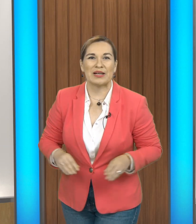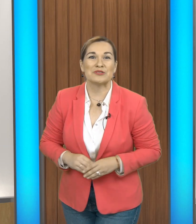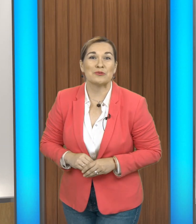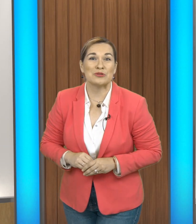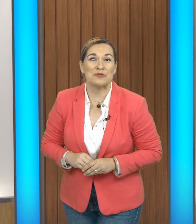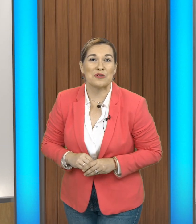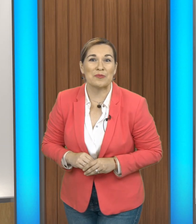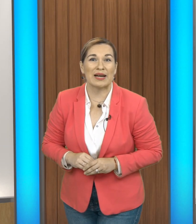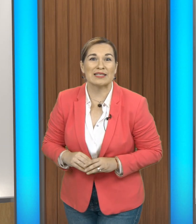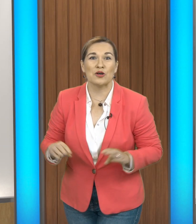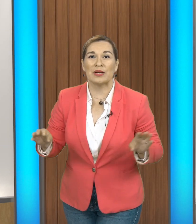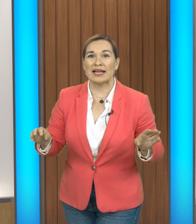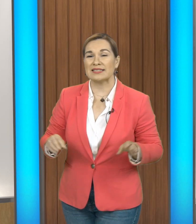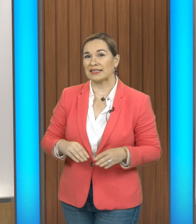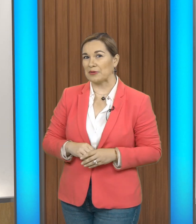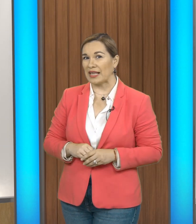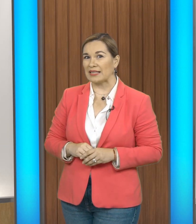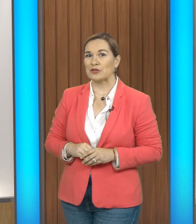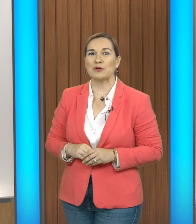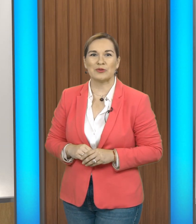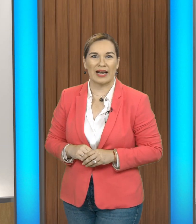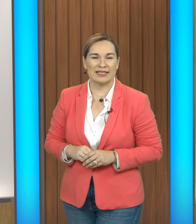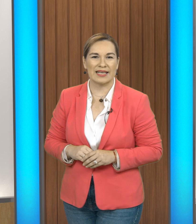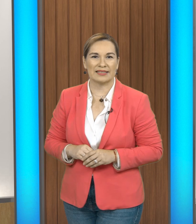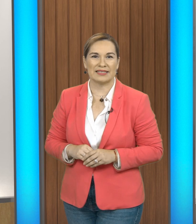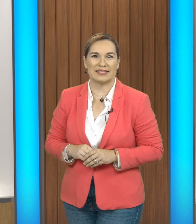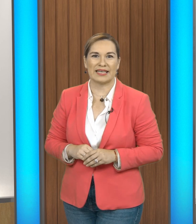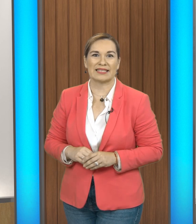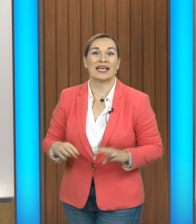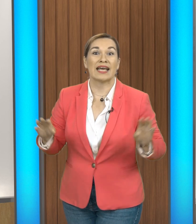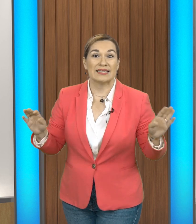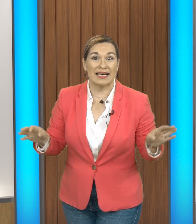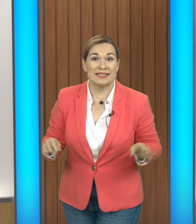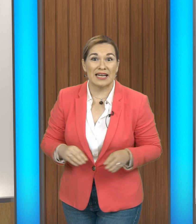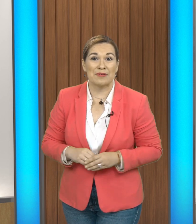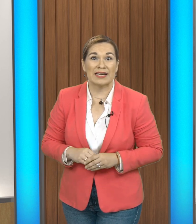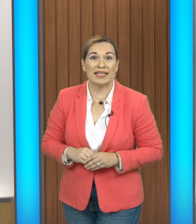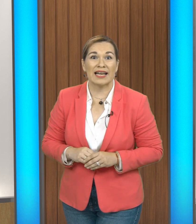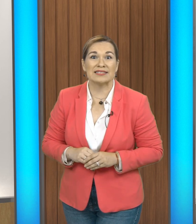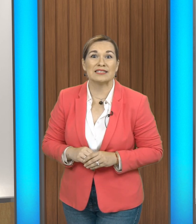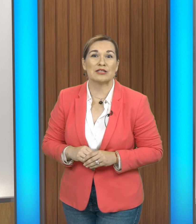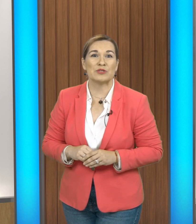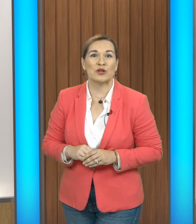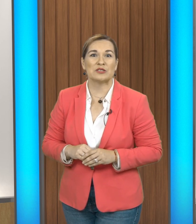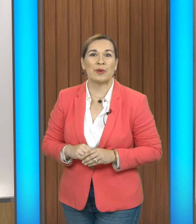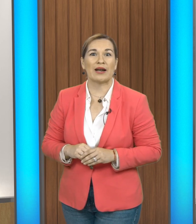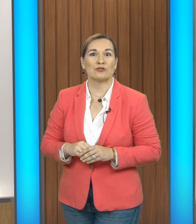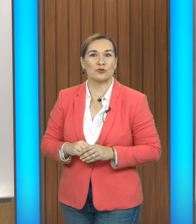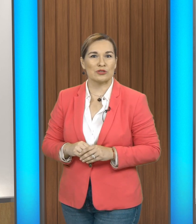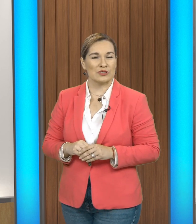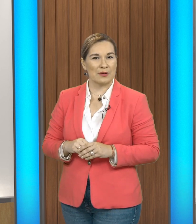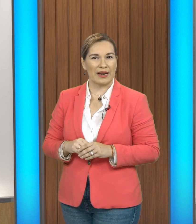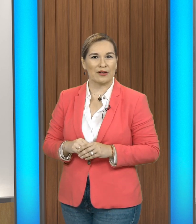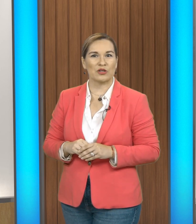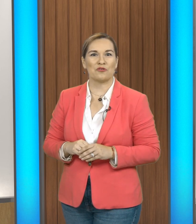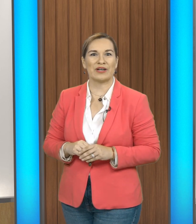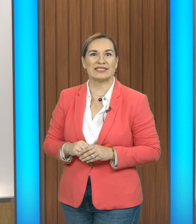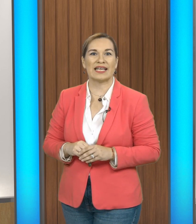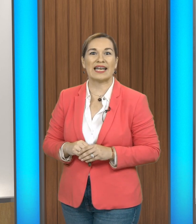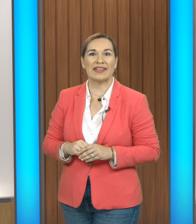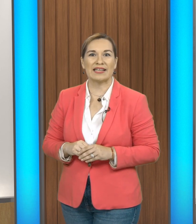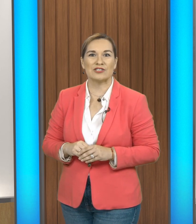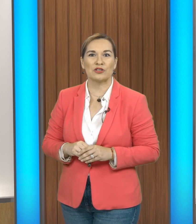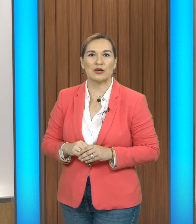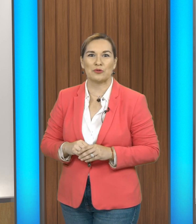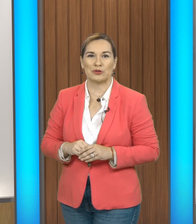Hola Manuel, es un gusto informarles sobre las actividades culturales y artísticas. Ya están abiertas las inscripciones para los cursos de verano que